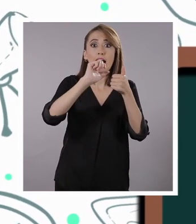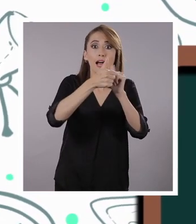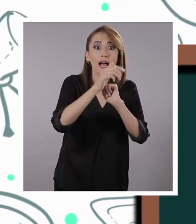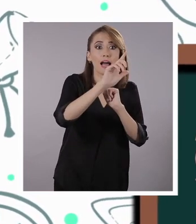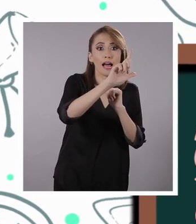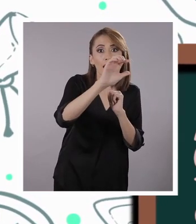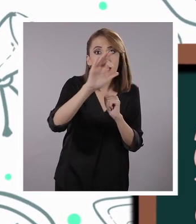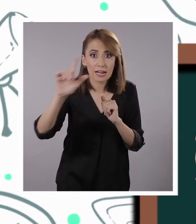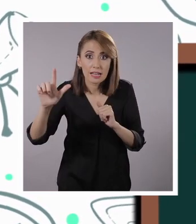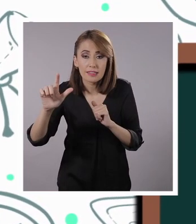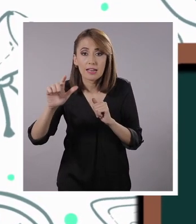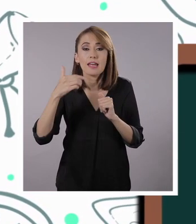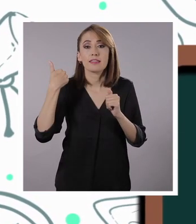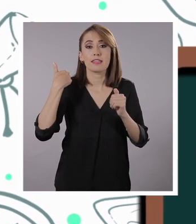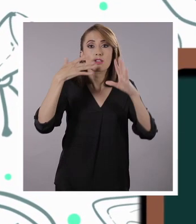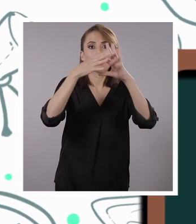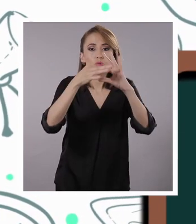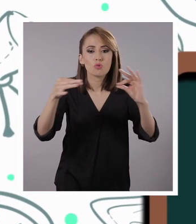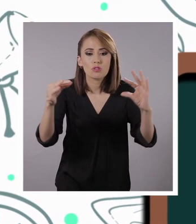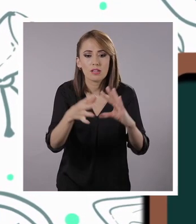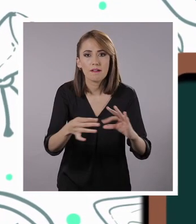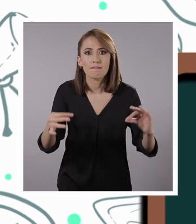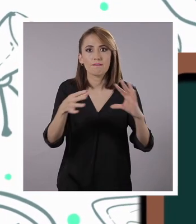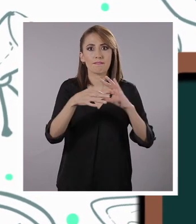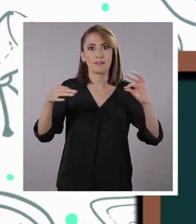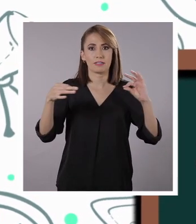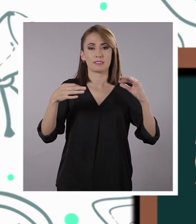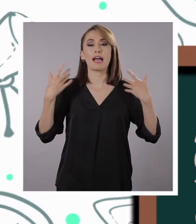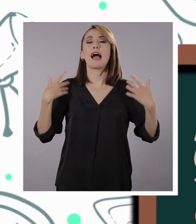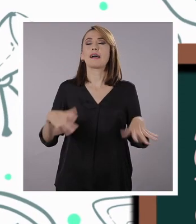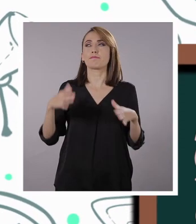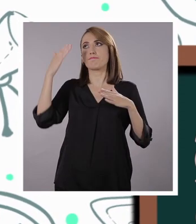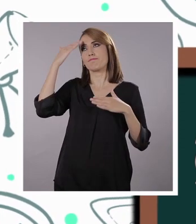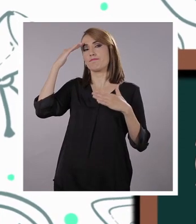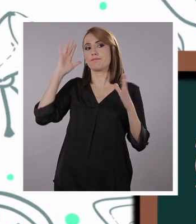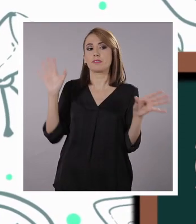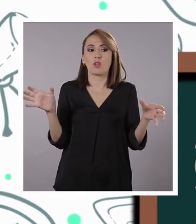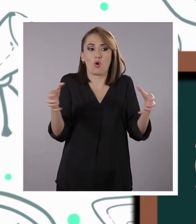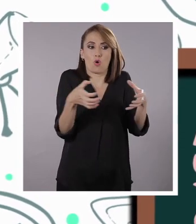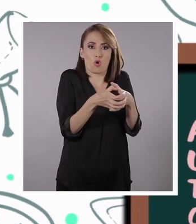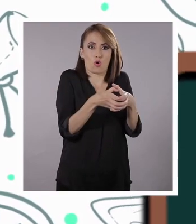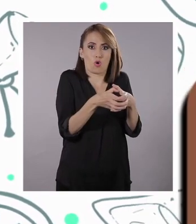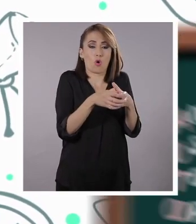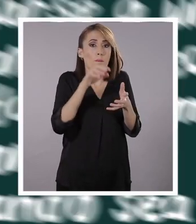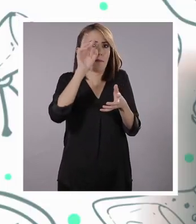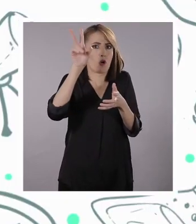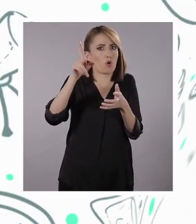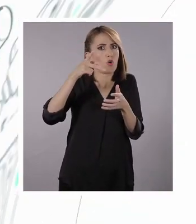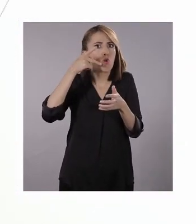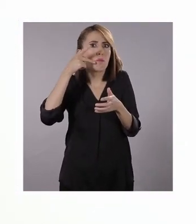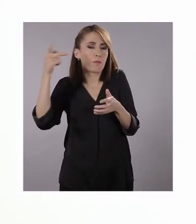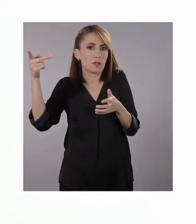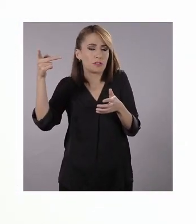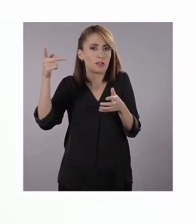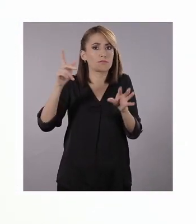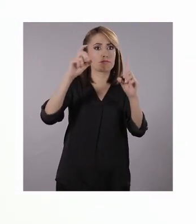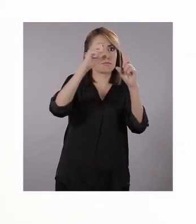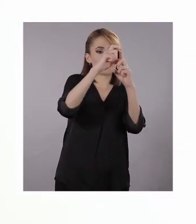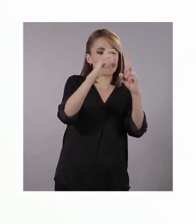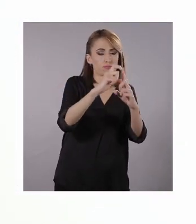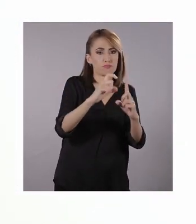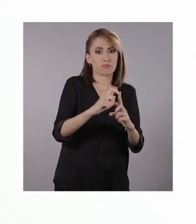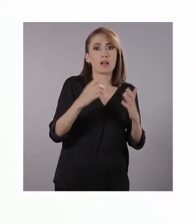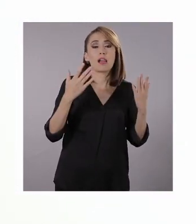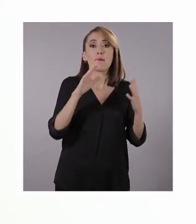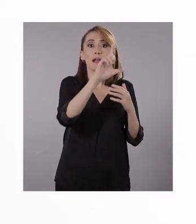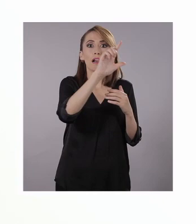de sus versos, con las que se puede formar una palabra o una frase. ¡Wow! ¡Qué genial! Es una composición poética que prácticamente